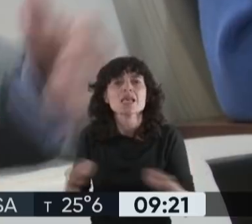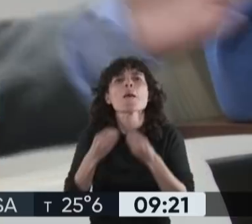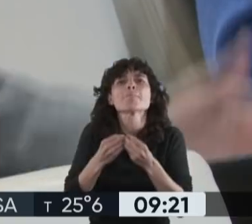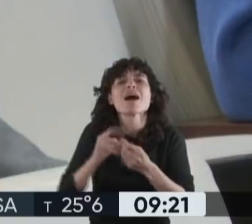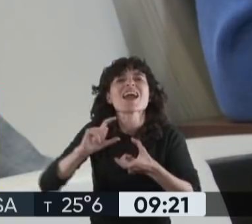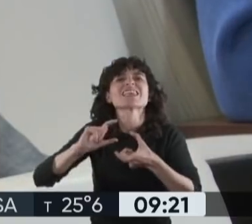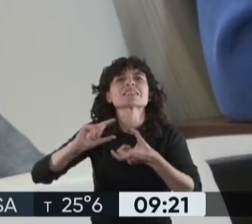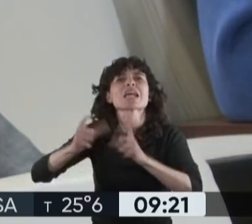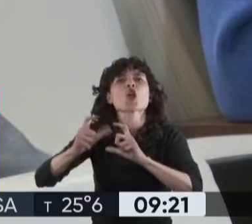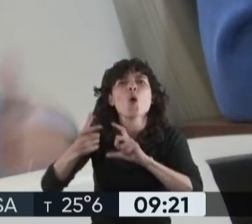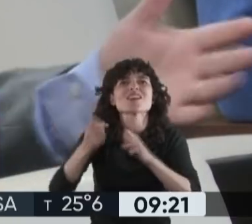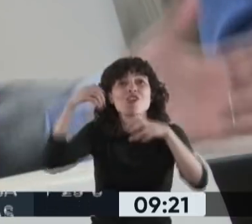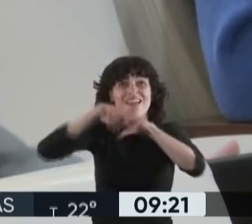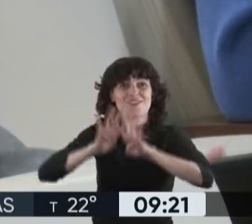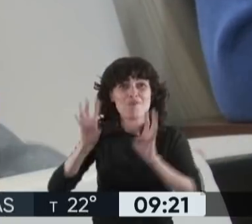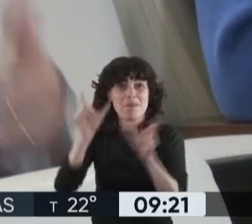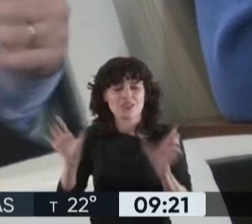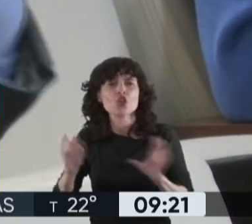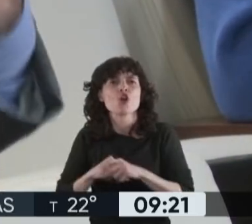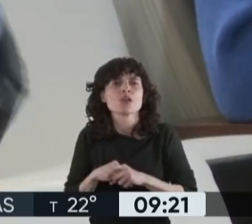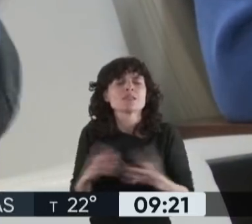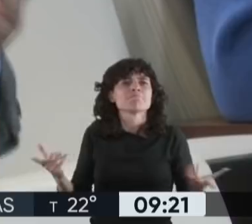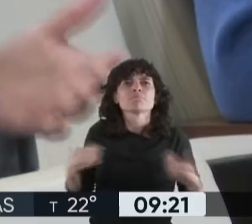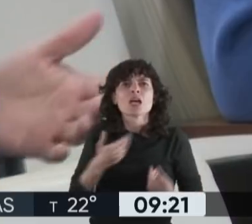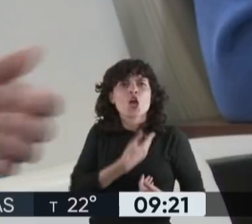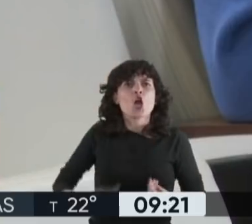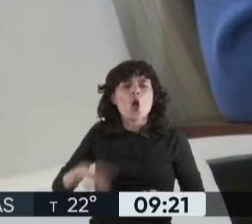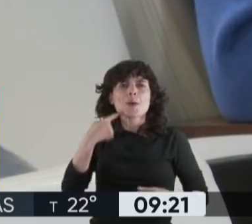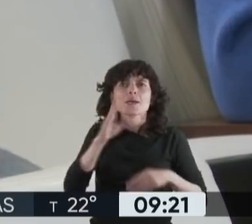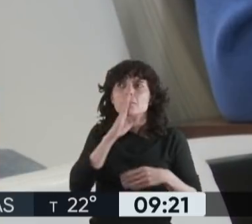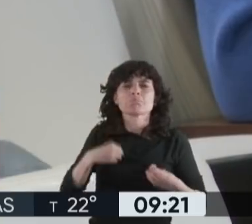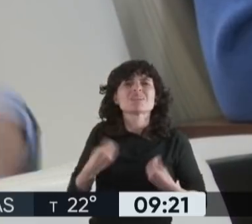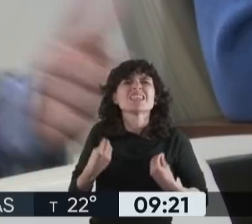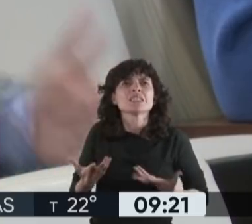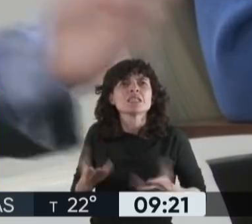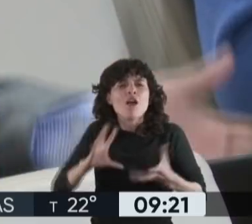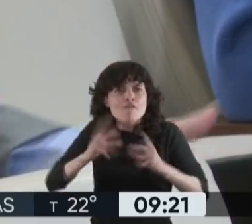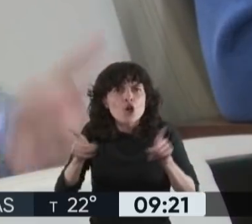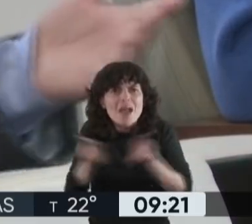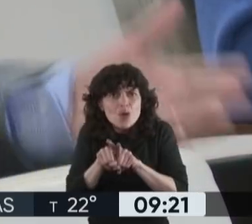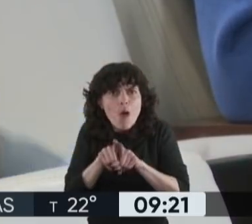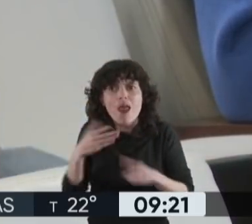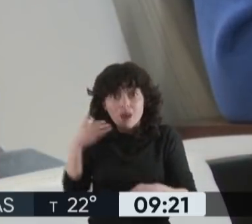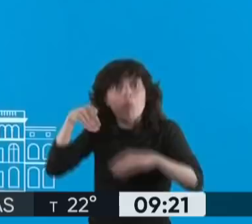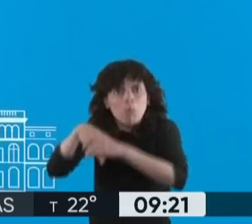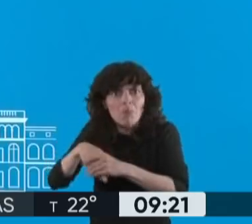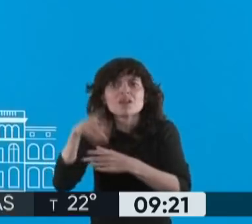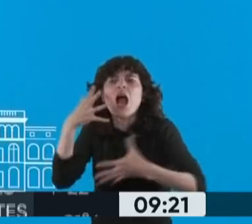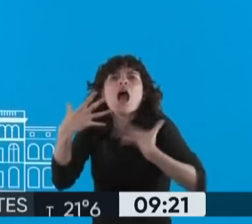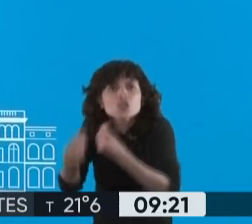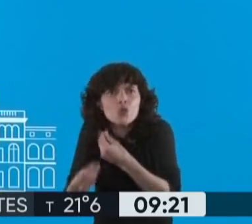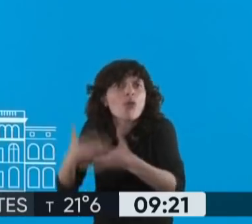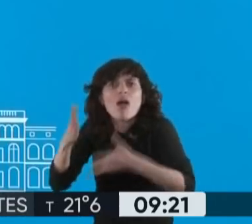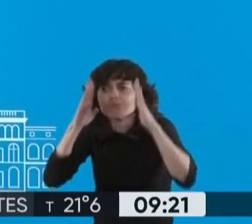la renovación de ese órgano. Si podemos esperar esta actitud del gobierno y de la oposición también. Muchas